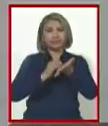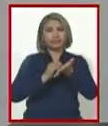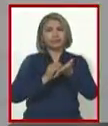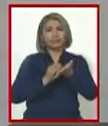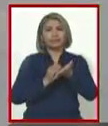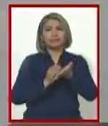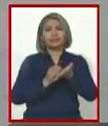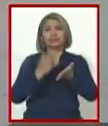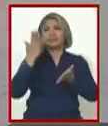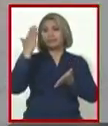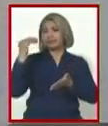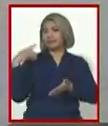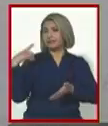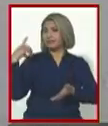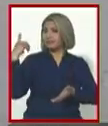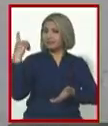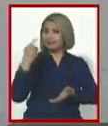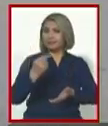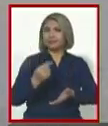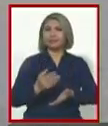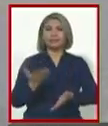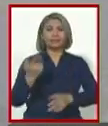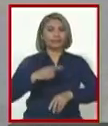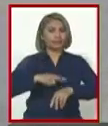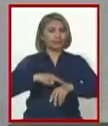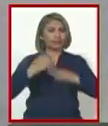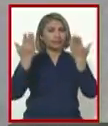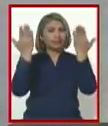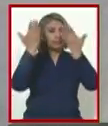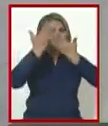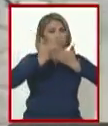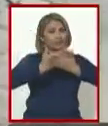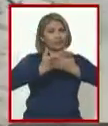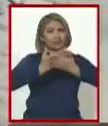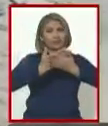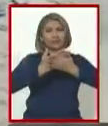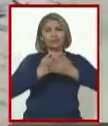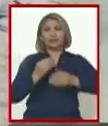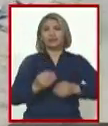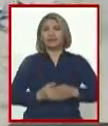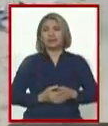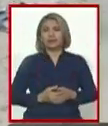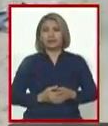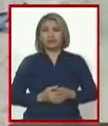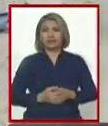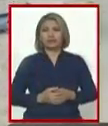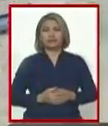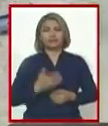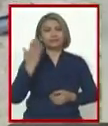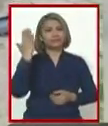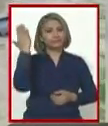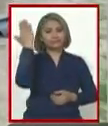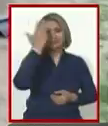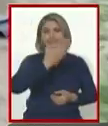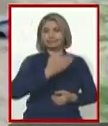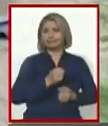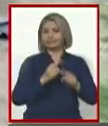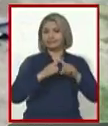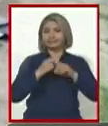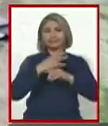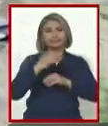y también por velocidad y estar en un horario nocturno, propiamente en la aclarando, no se percató y